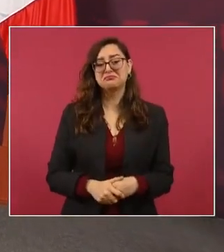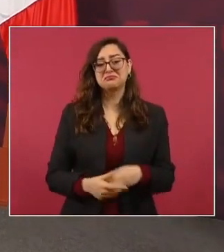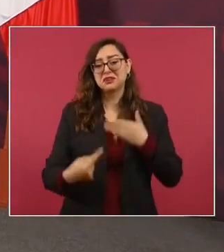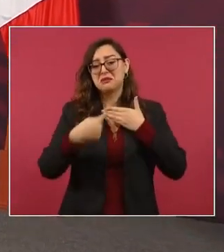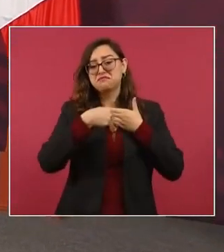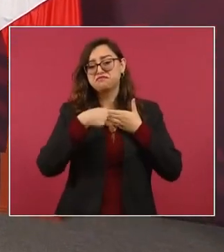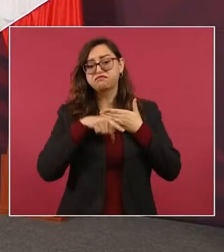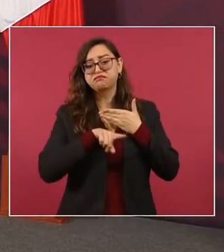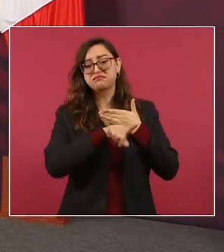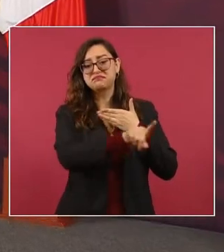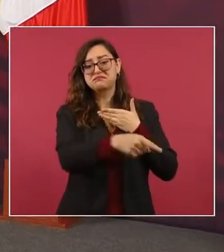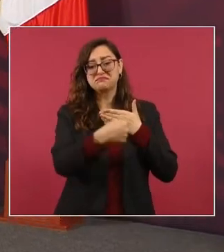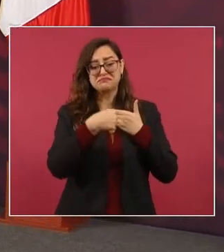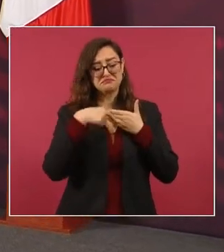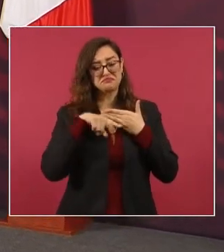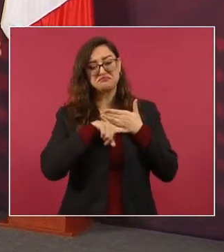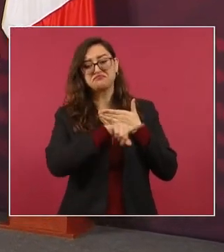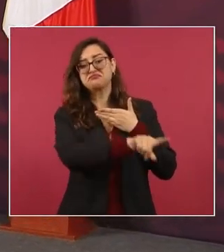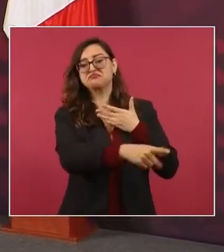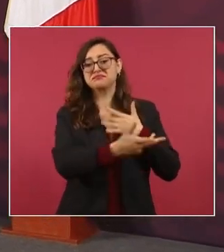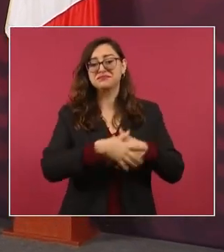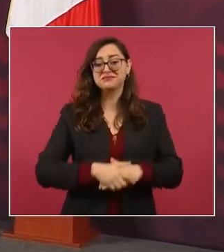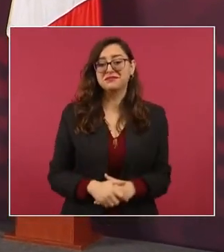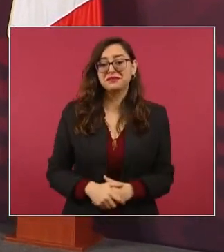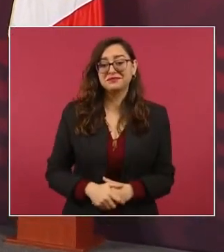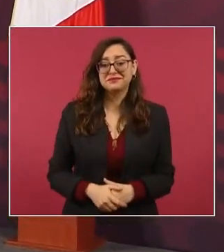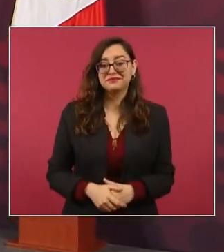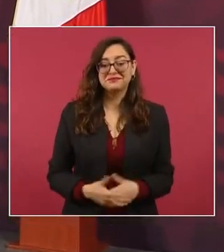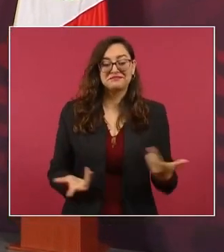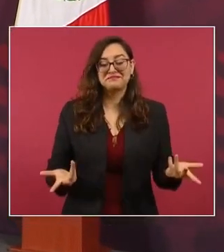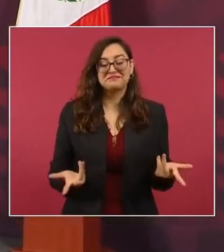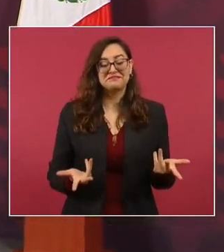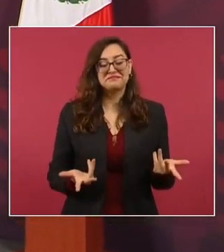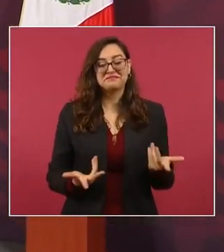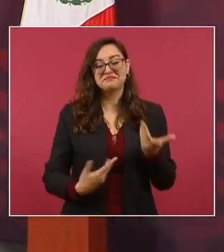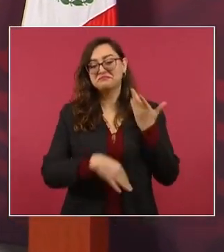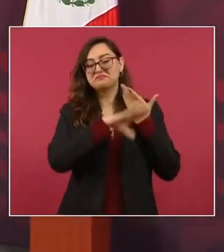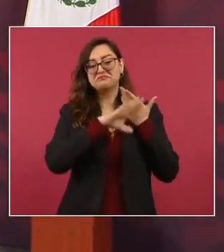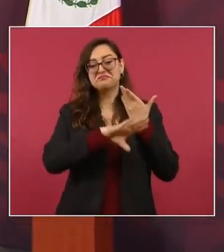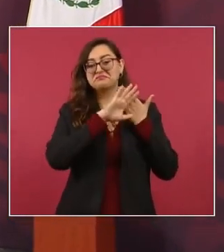ya ellos ya mostraron lo que son.